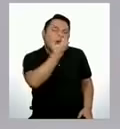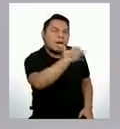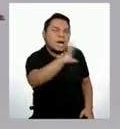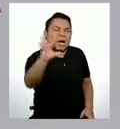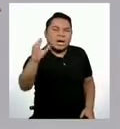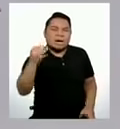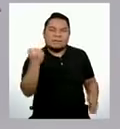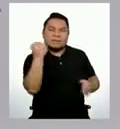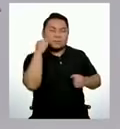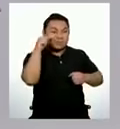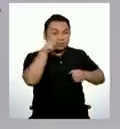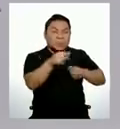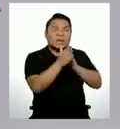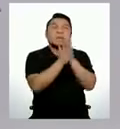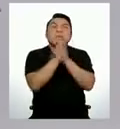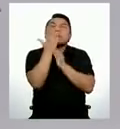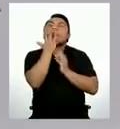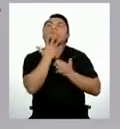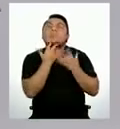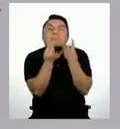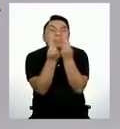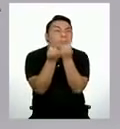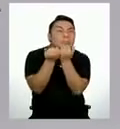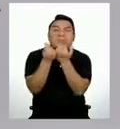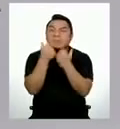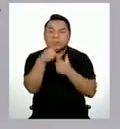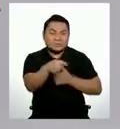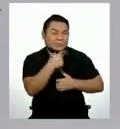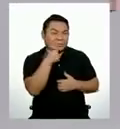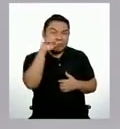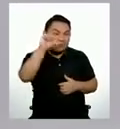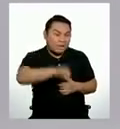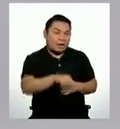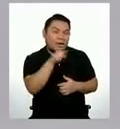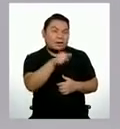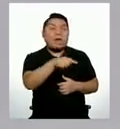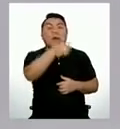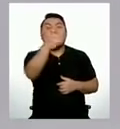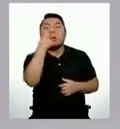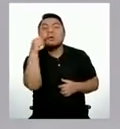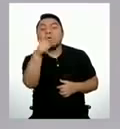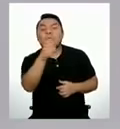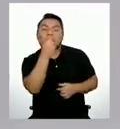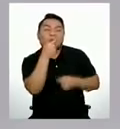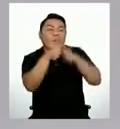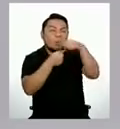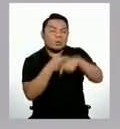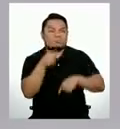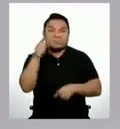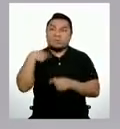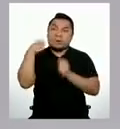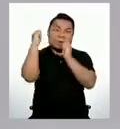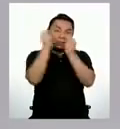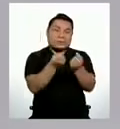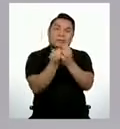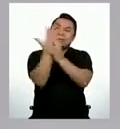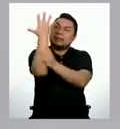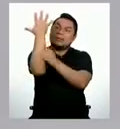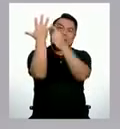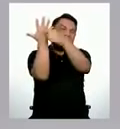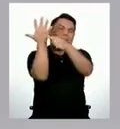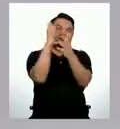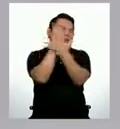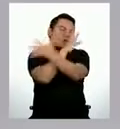voz. Por tu ambición y por el deshonor de aquel hombre, este regalo bendito se